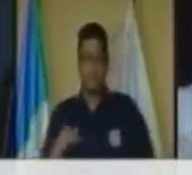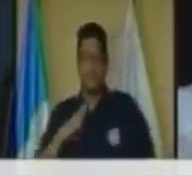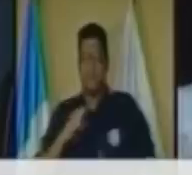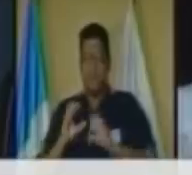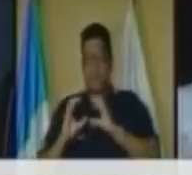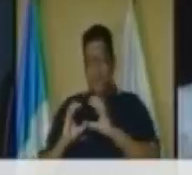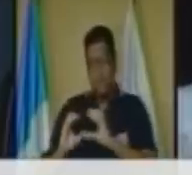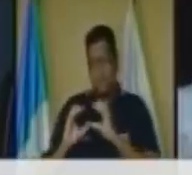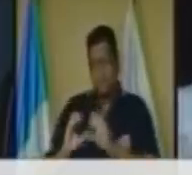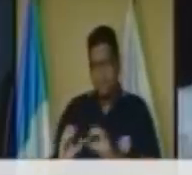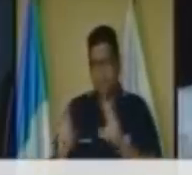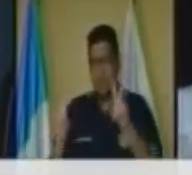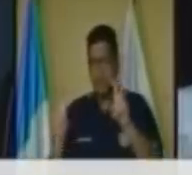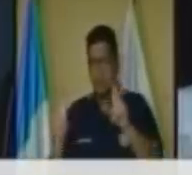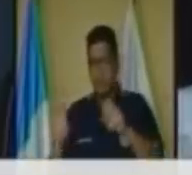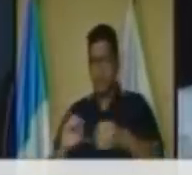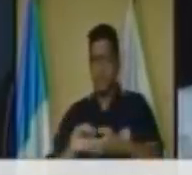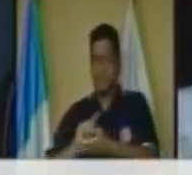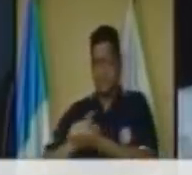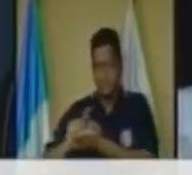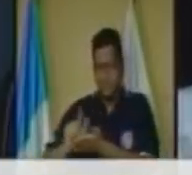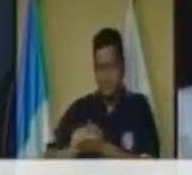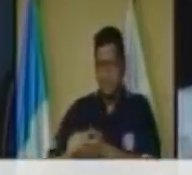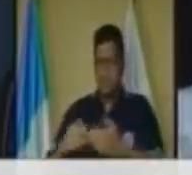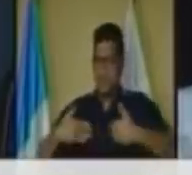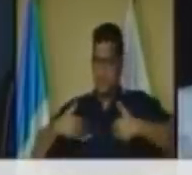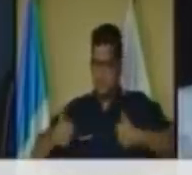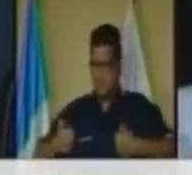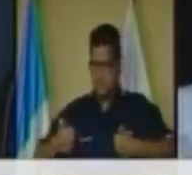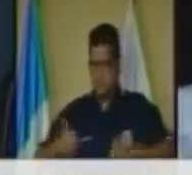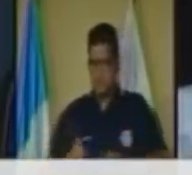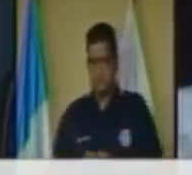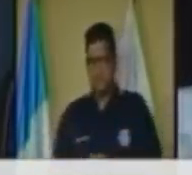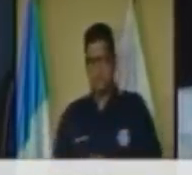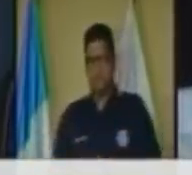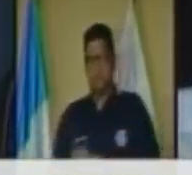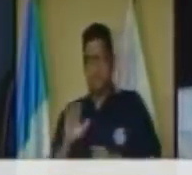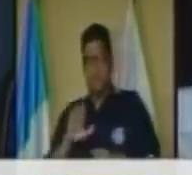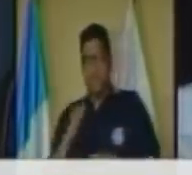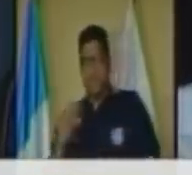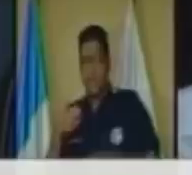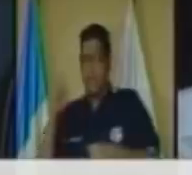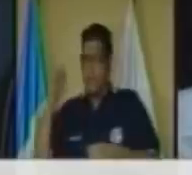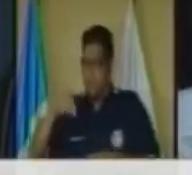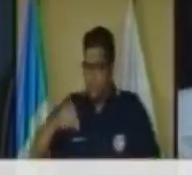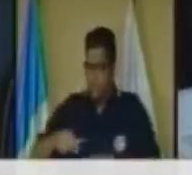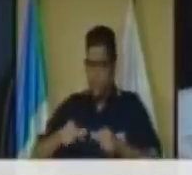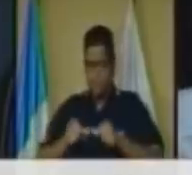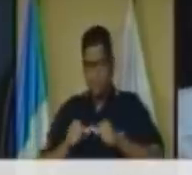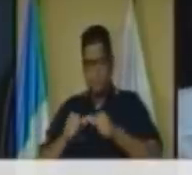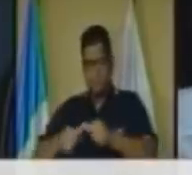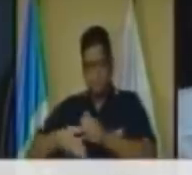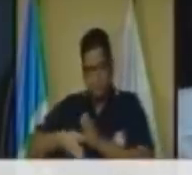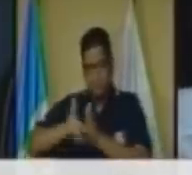son medidas que el presidente empezó a tomar desde ayer y se siguieron, se continuaron hoy en las anuncios del